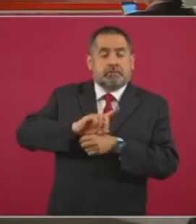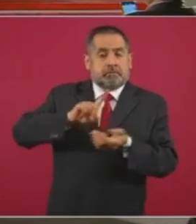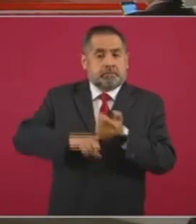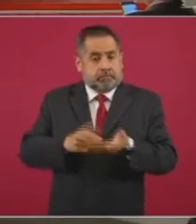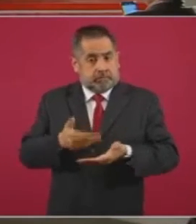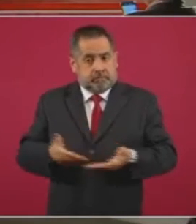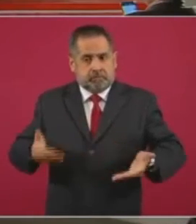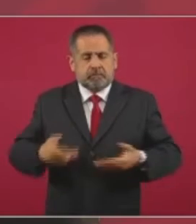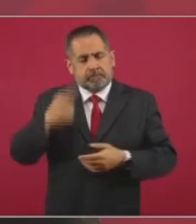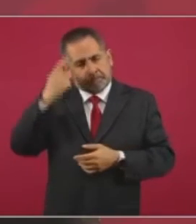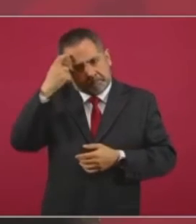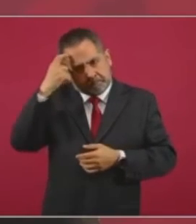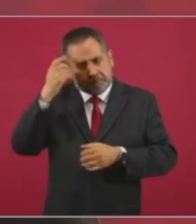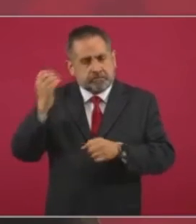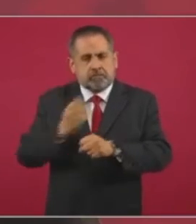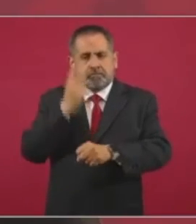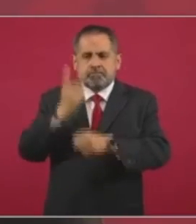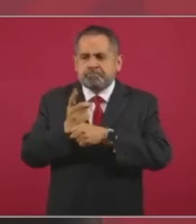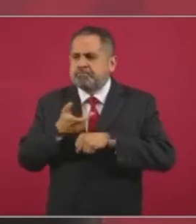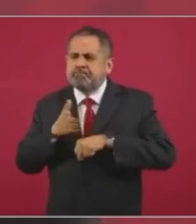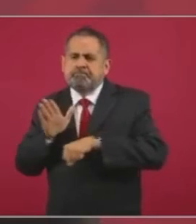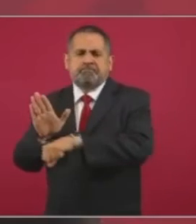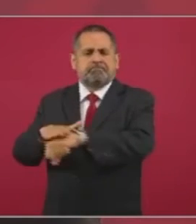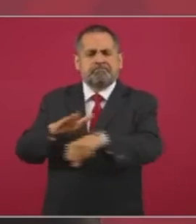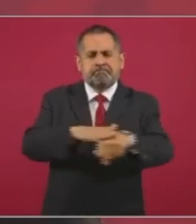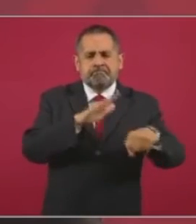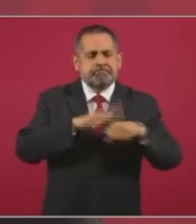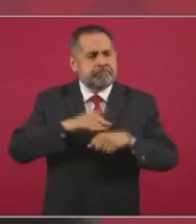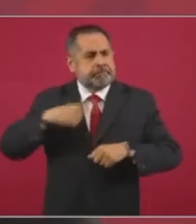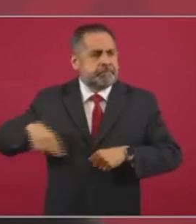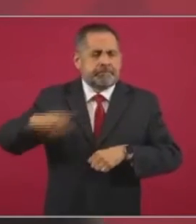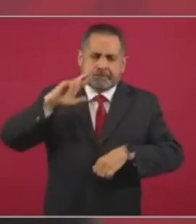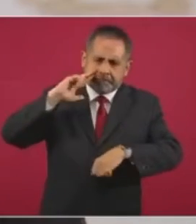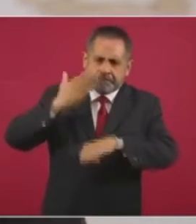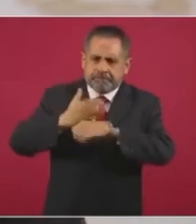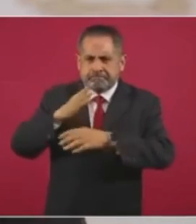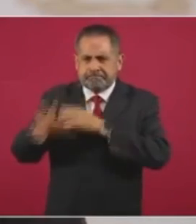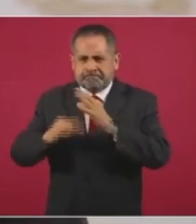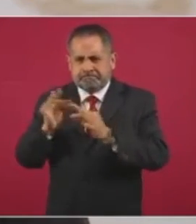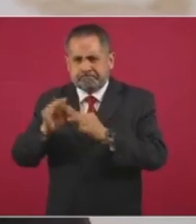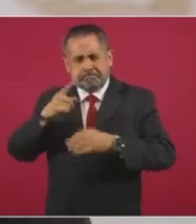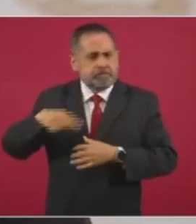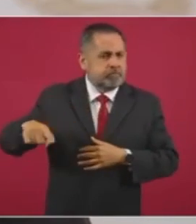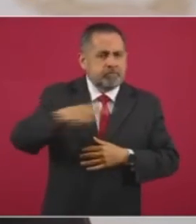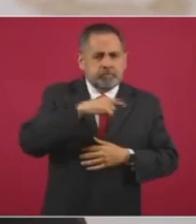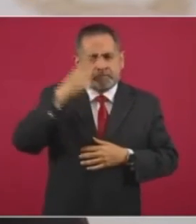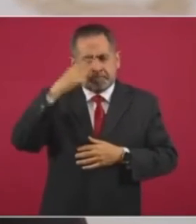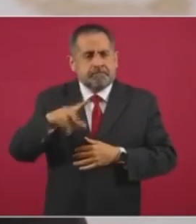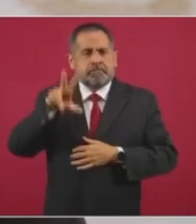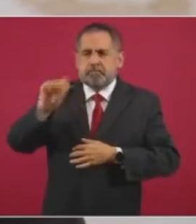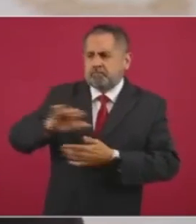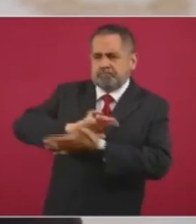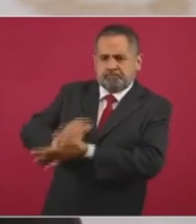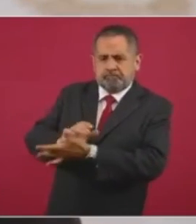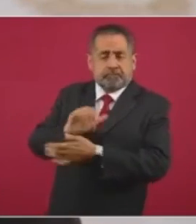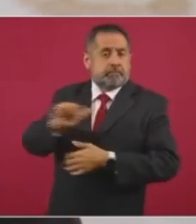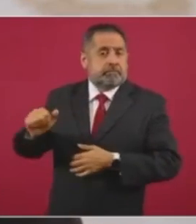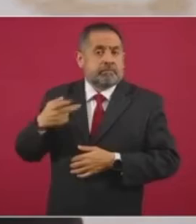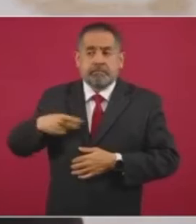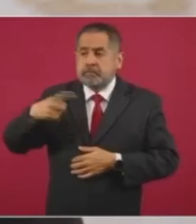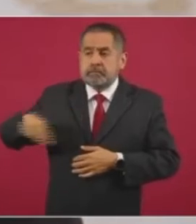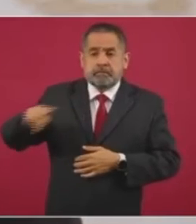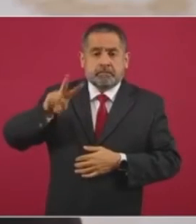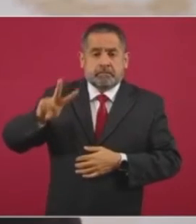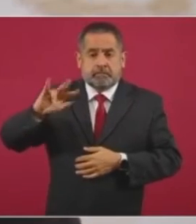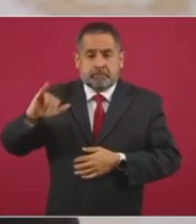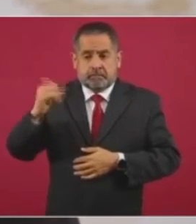la oportunidad de hacer el llamado de corresponsabilidad. Número 1, para combatir la discriminación hacia las personas que